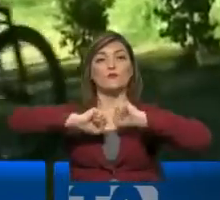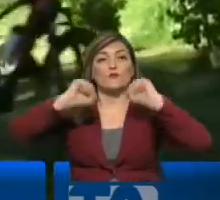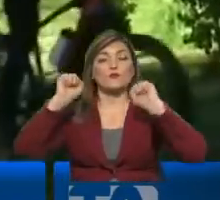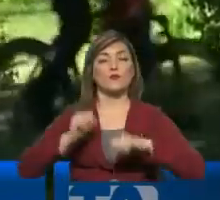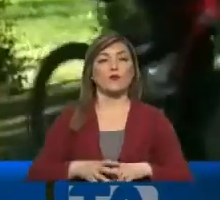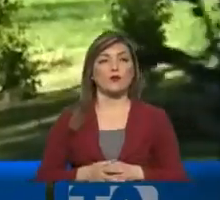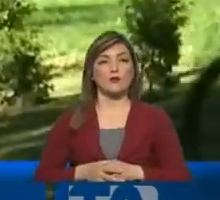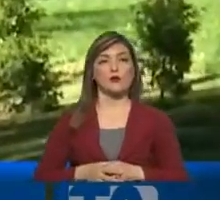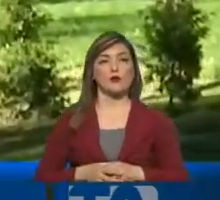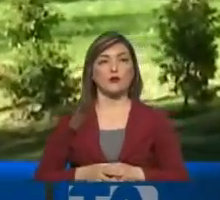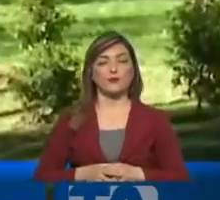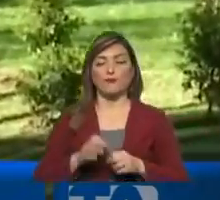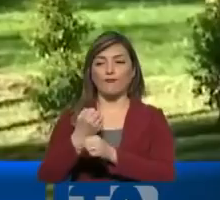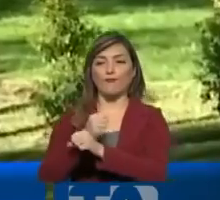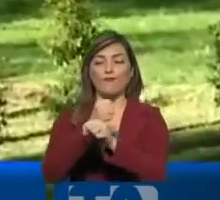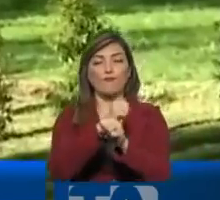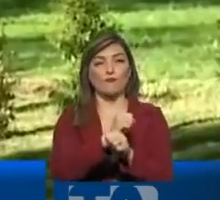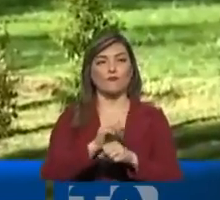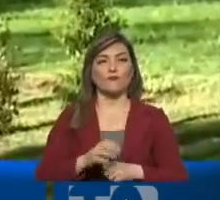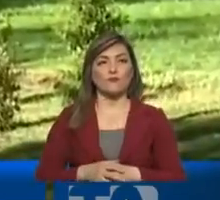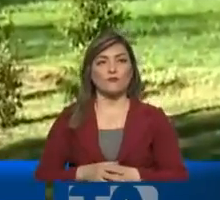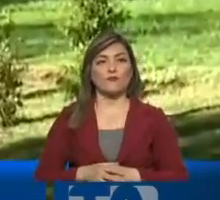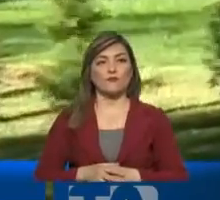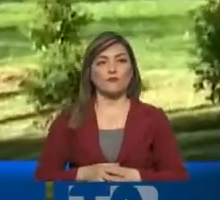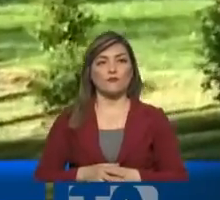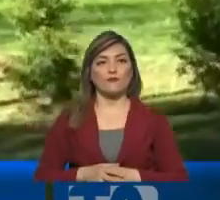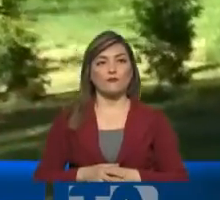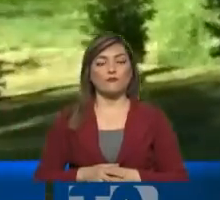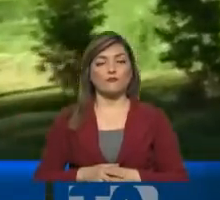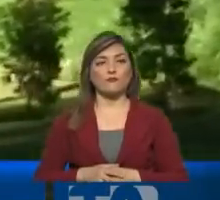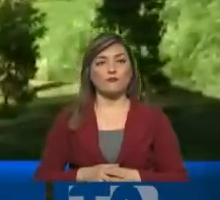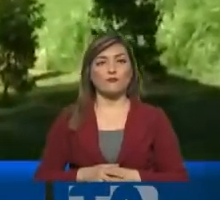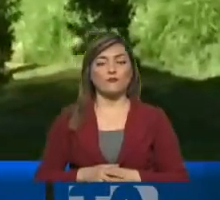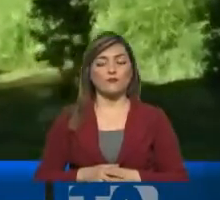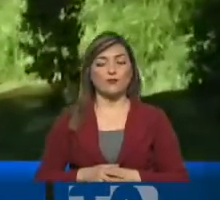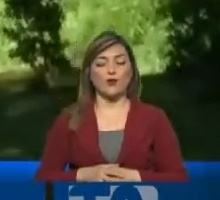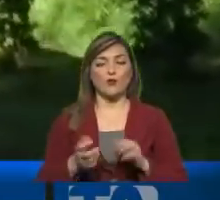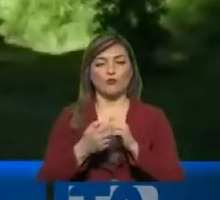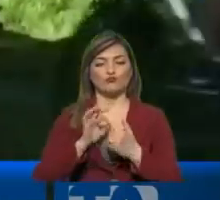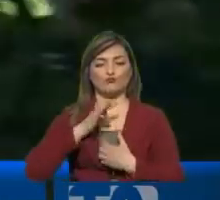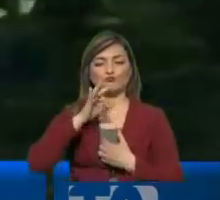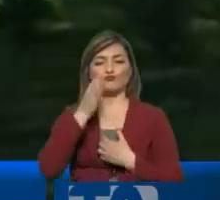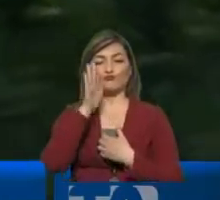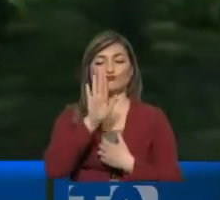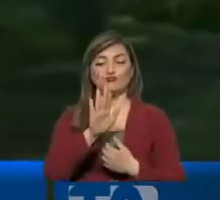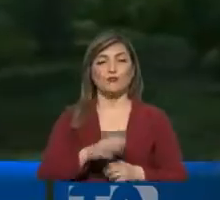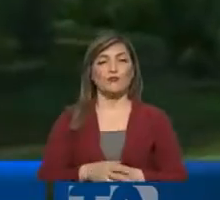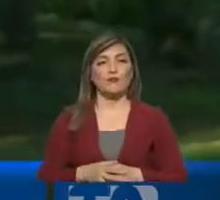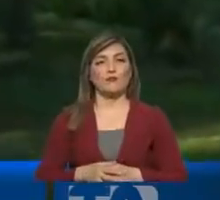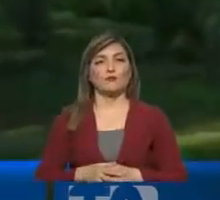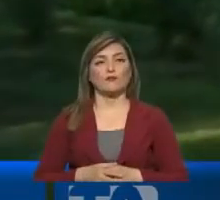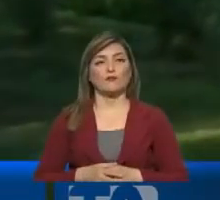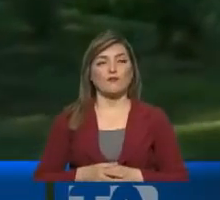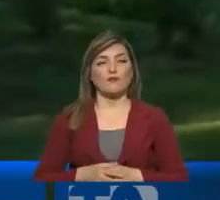poder aumentar sus defensas y enfrentar de una mejor manera toda la pandemia que estamos al momento. Listo, muchísimas gracias. Para ubicar a la